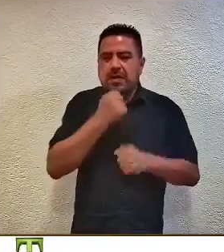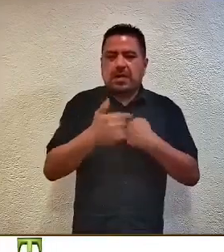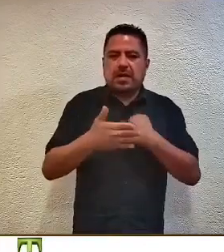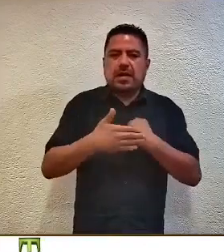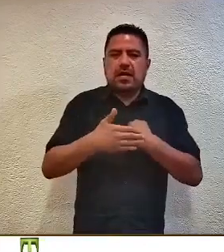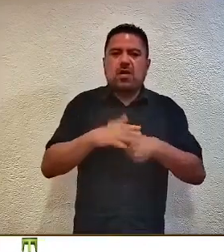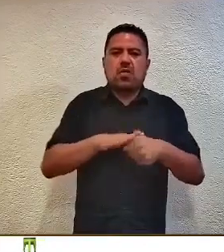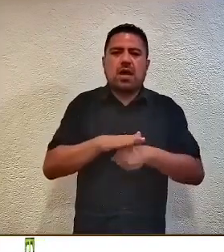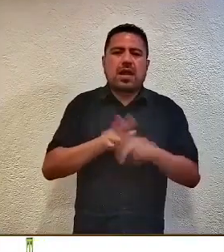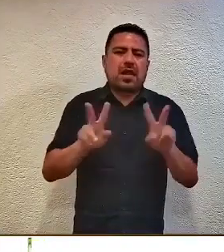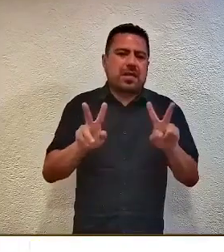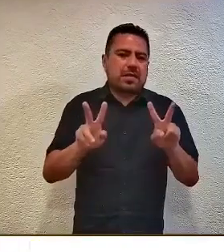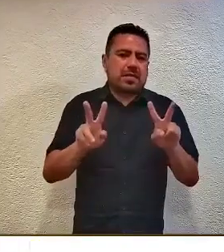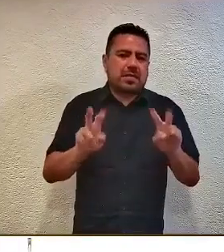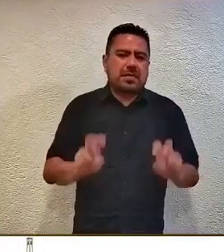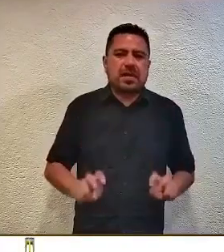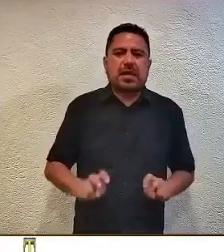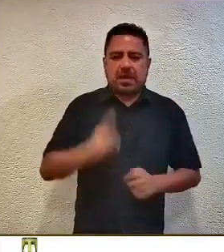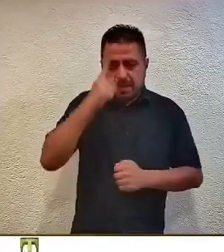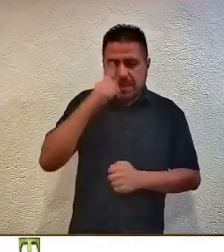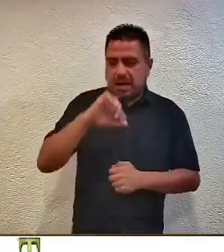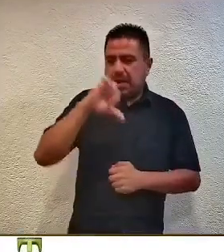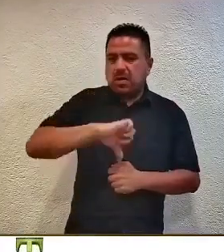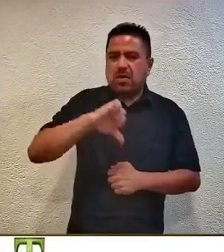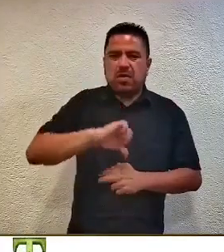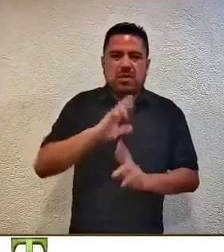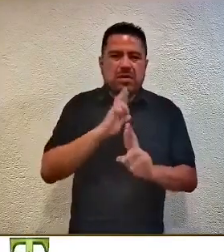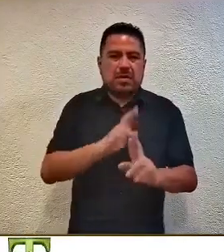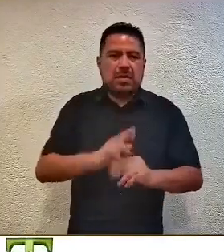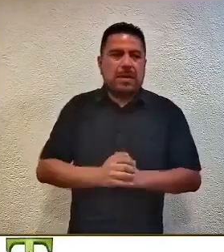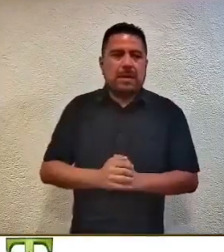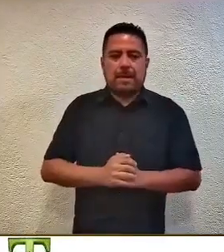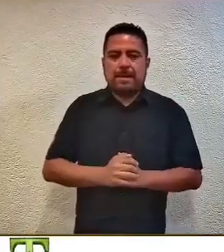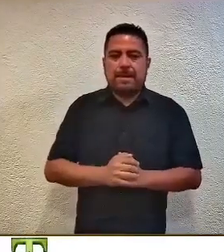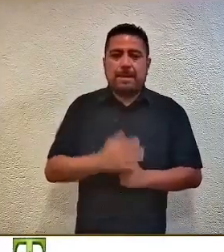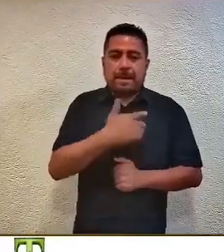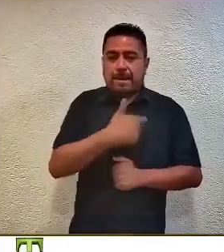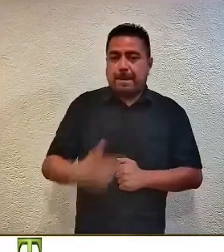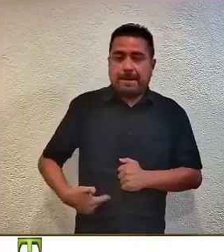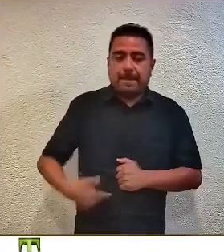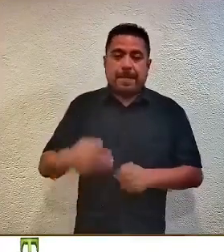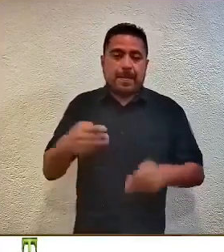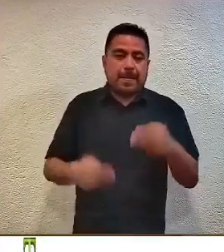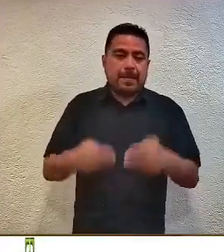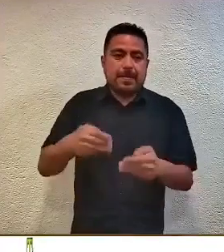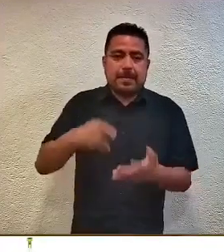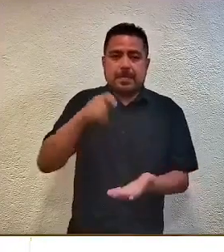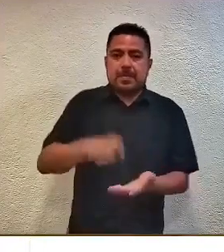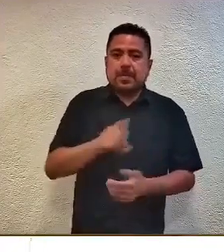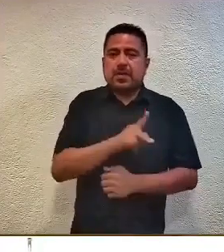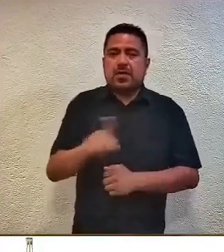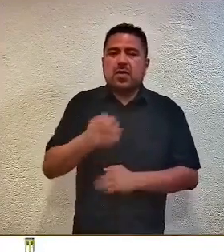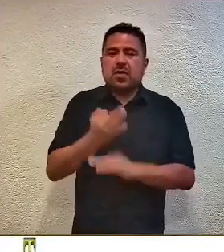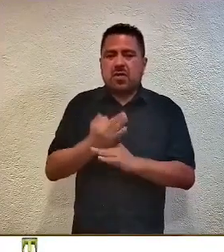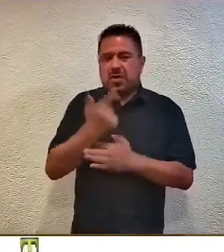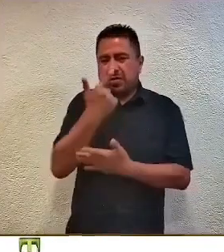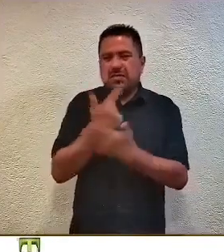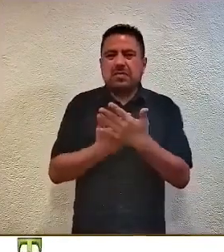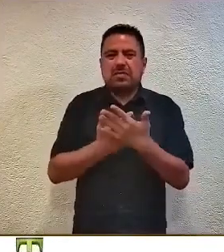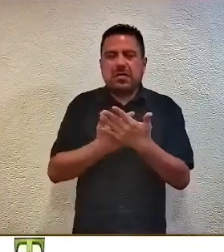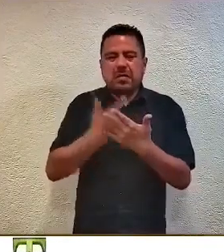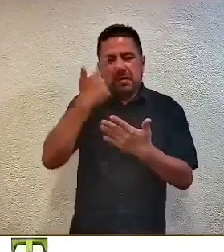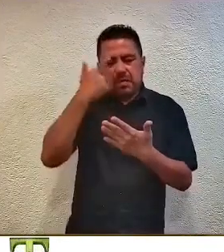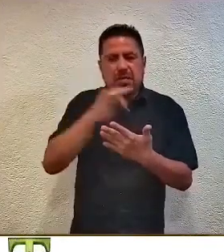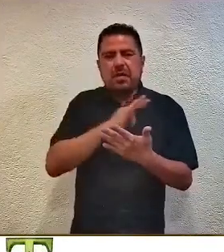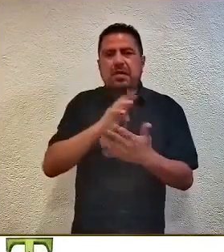informe cuáles son los asuntos listados para su resolución. Magistrada presidenta, magistradas, magistrado, los asuntos listados para analizar y resolver